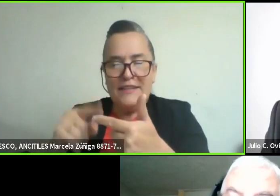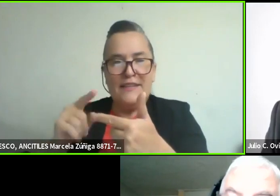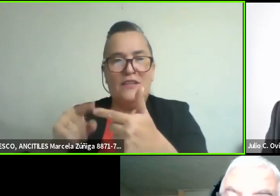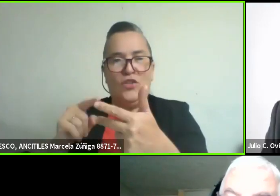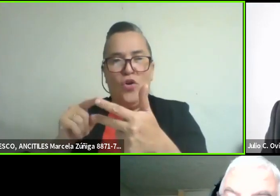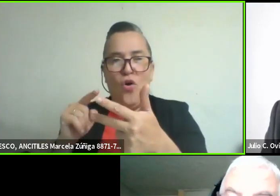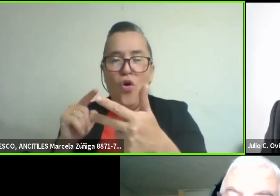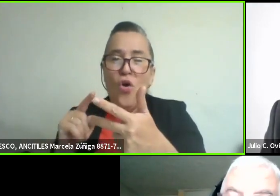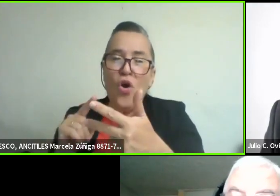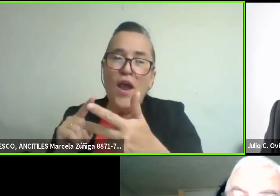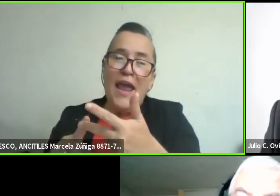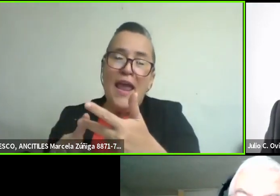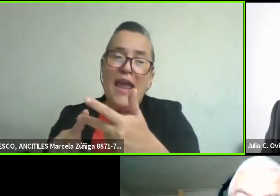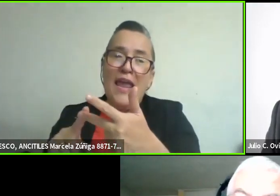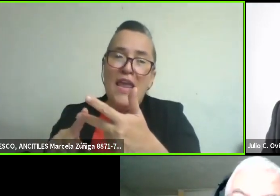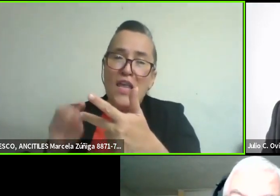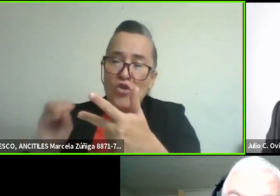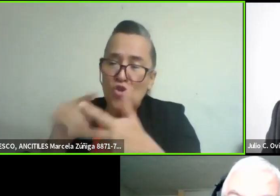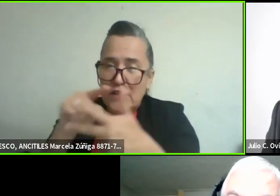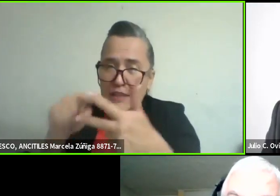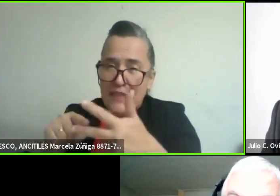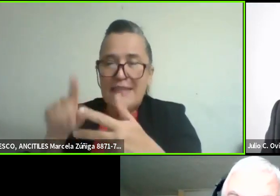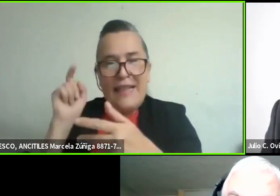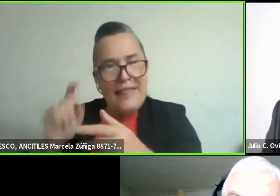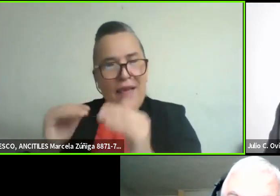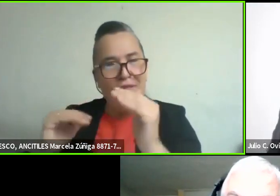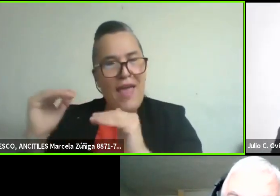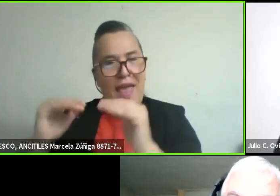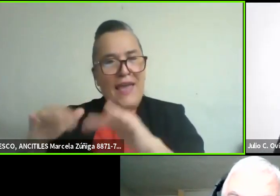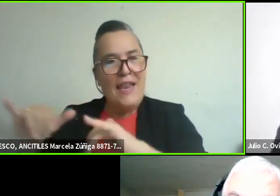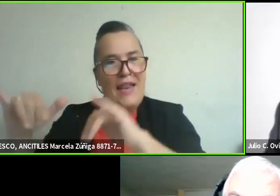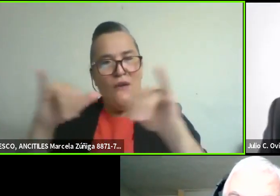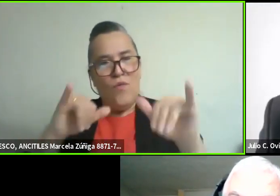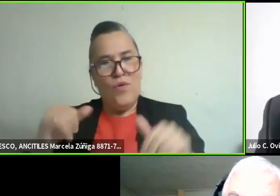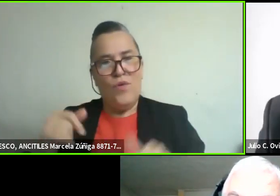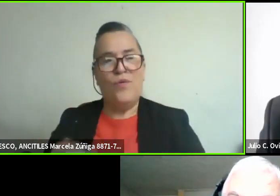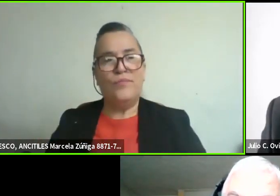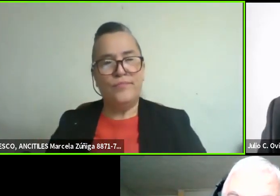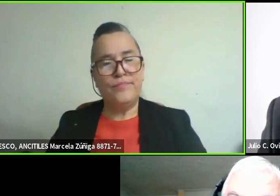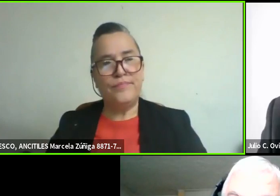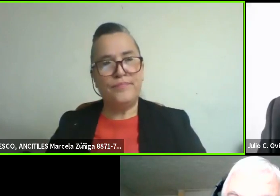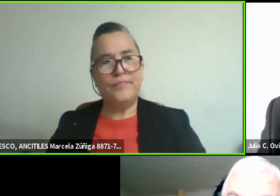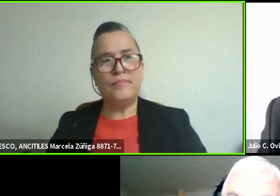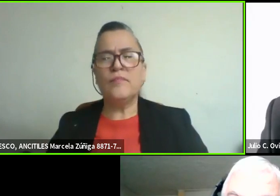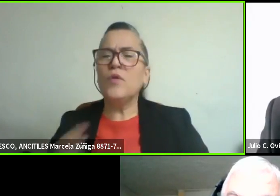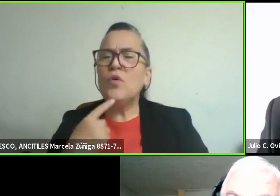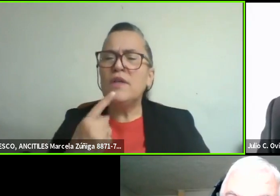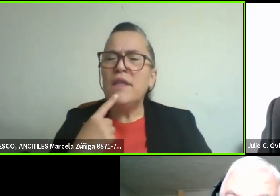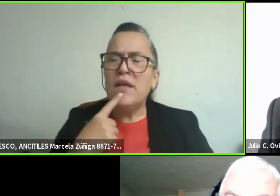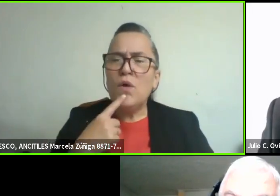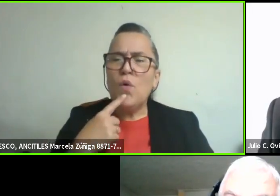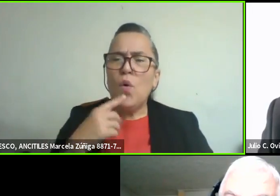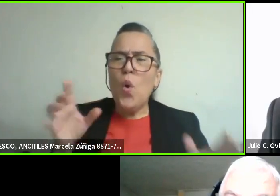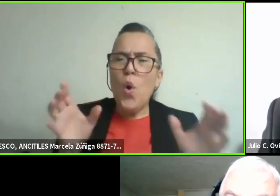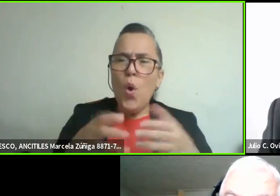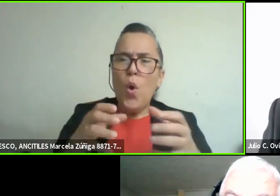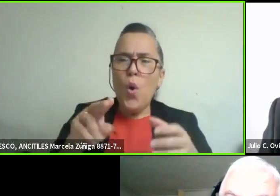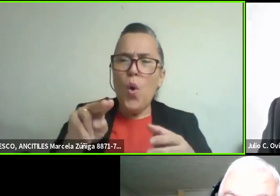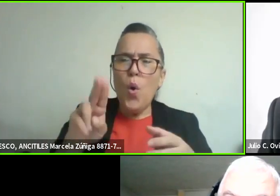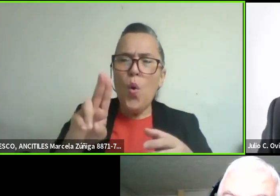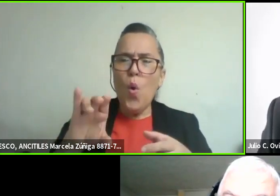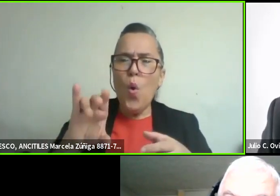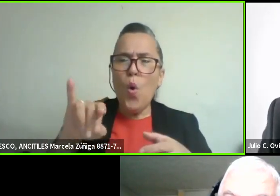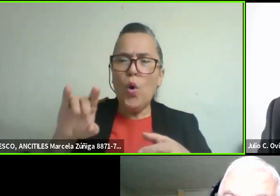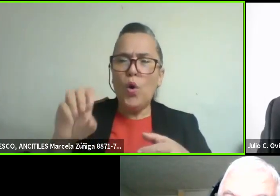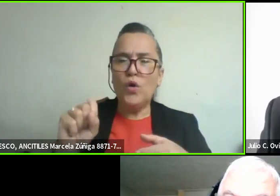estas tres líneas primordiales de acción muchas gracias doctor usted mencionaba del núcleo de la siguiente pregunta tiene que ver con esto dicen